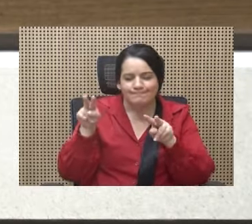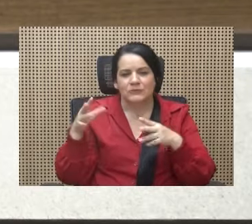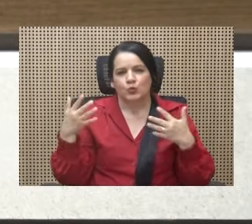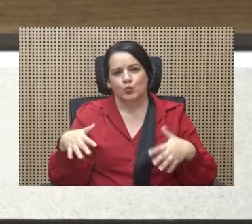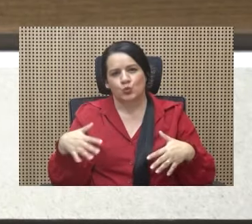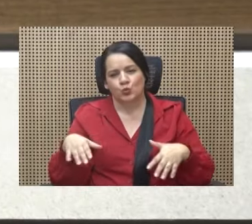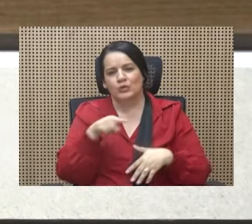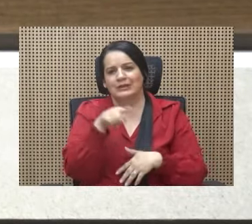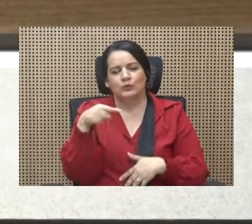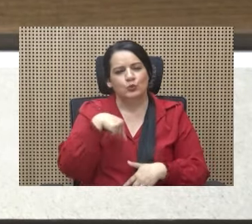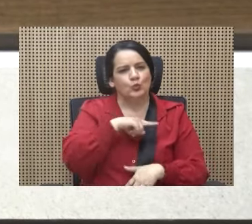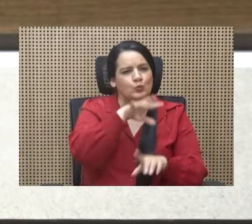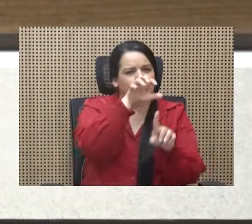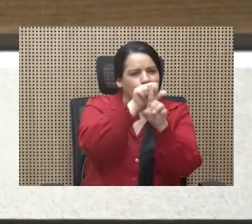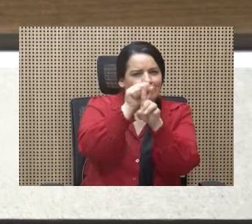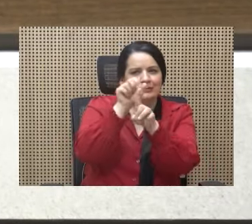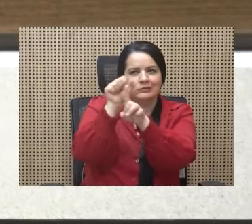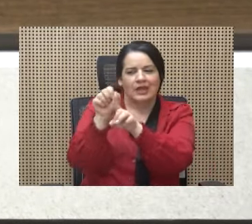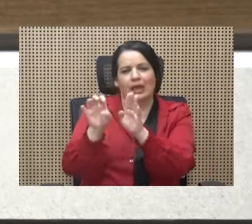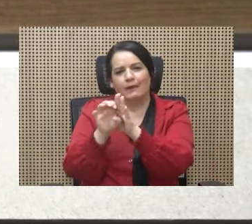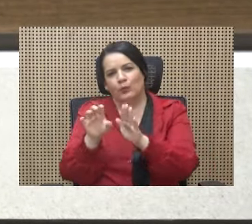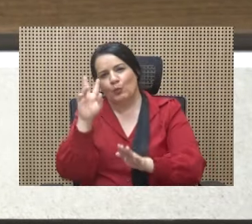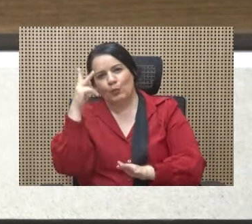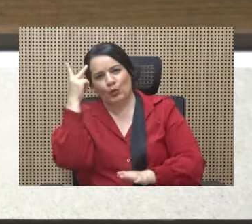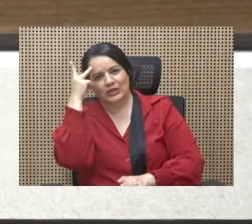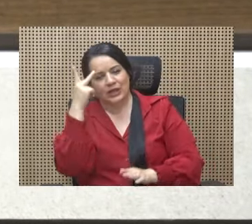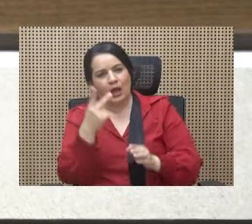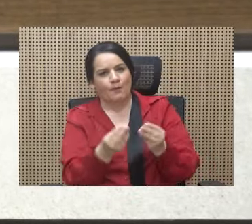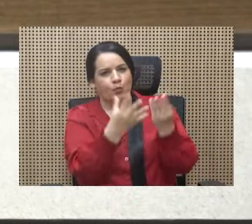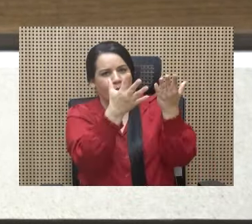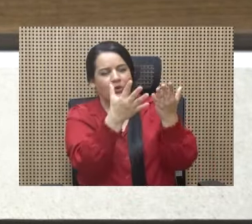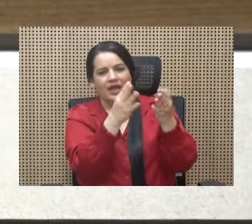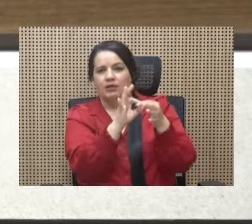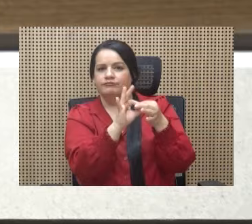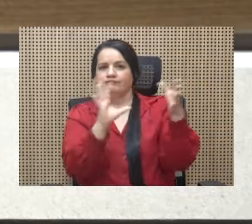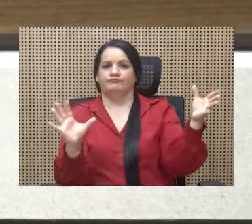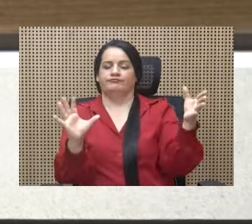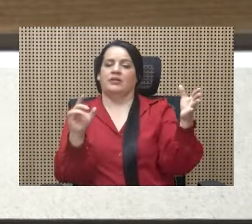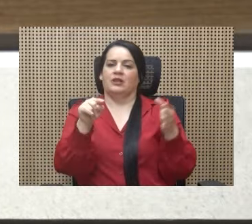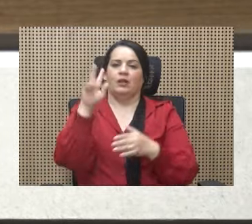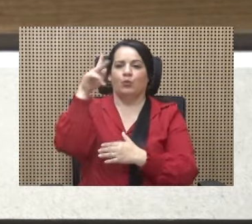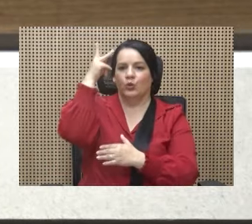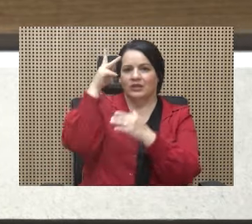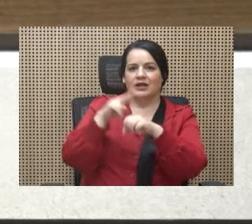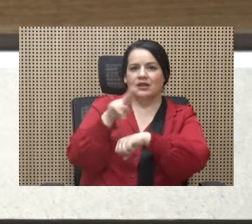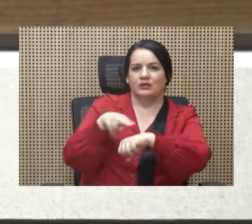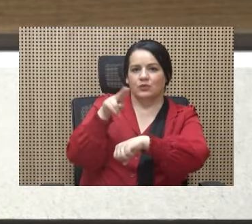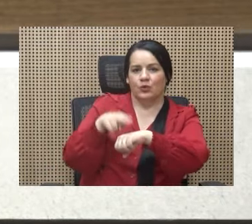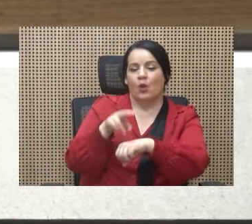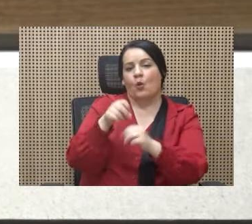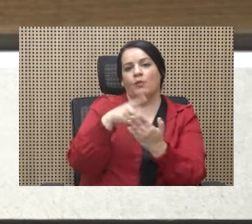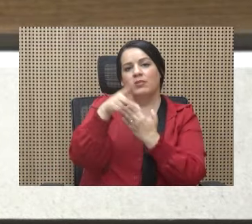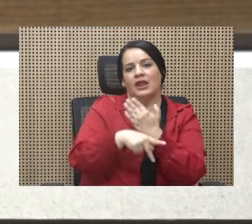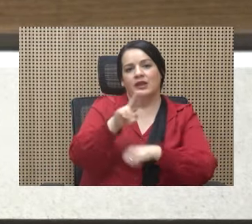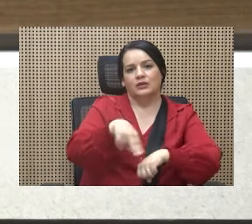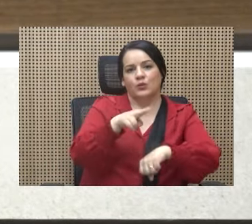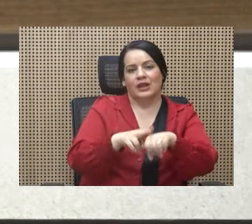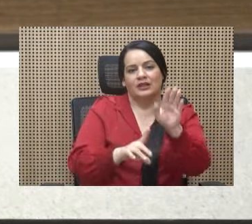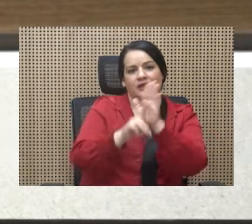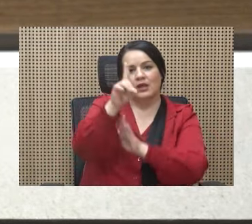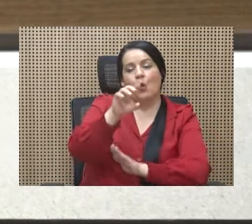identificado por ejemplo que la política pública está absolutamente desvinculada de la política nacional de o el plan Nacional de desarrollo y